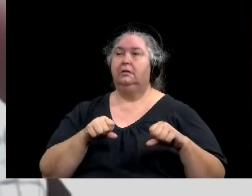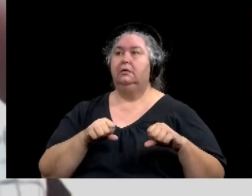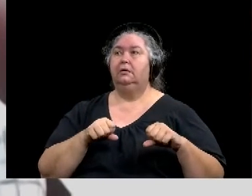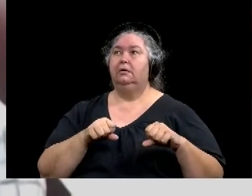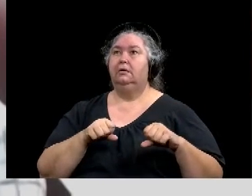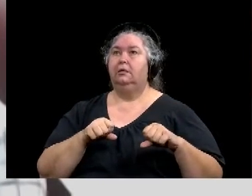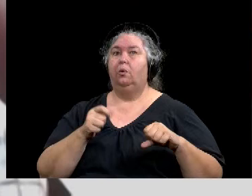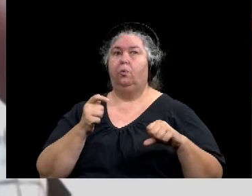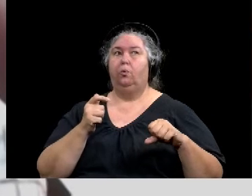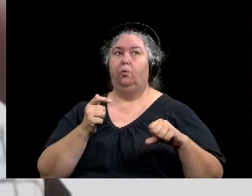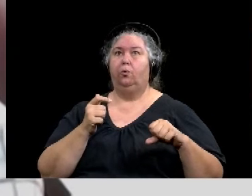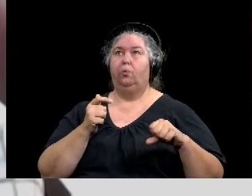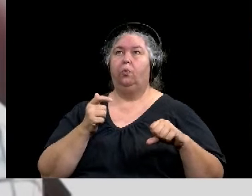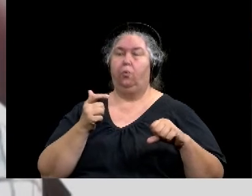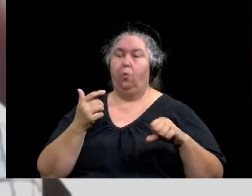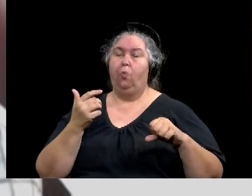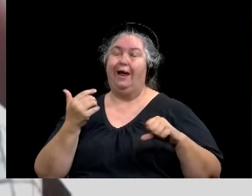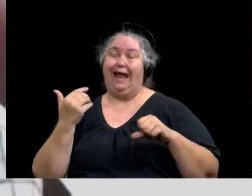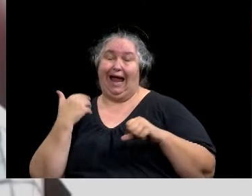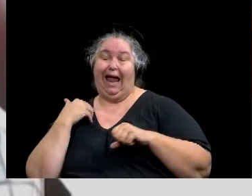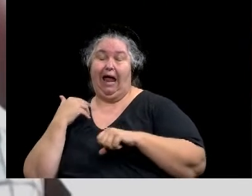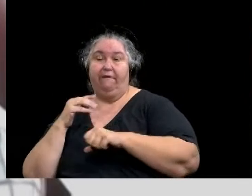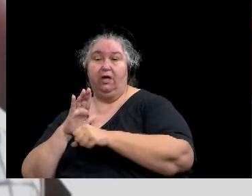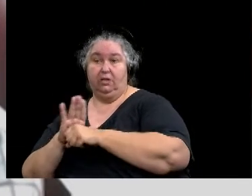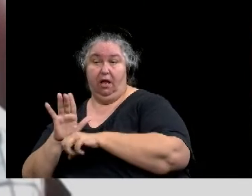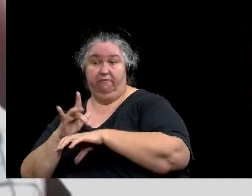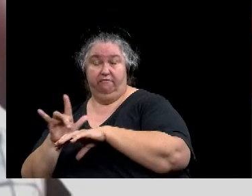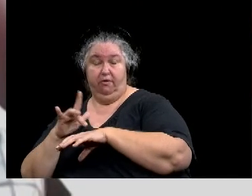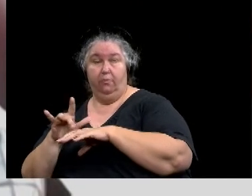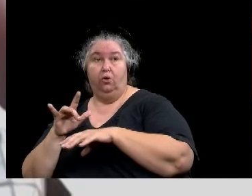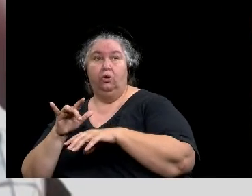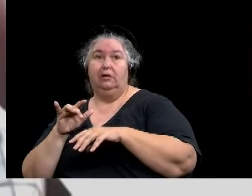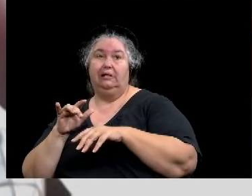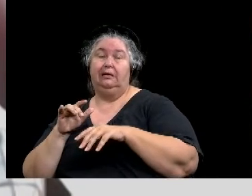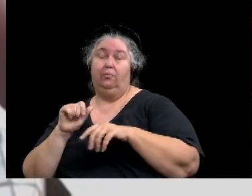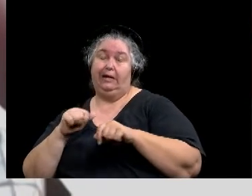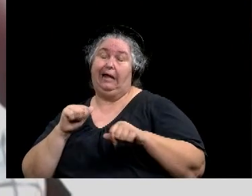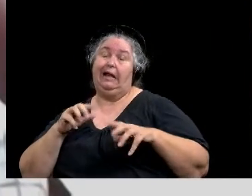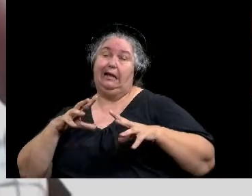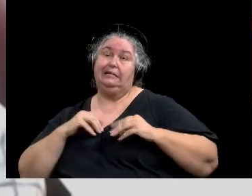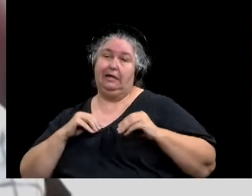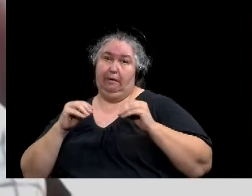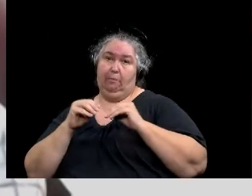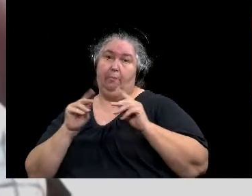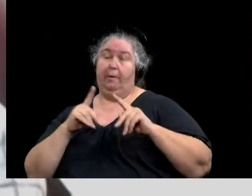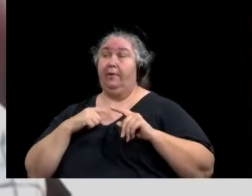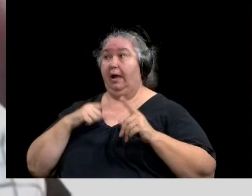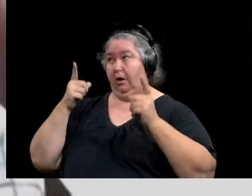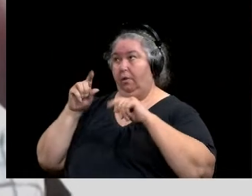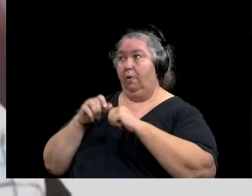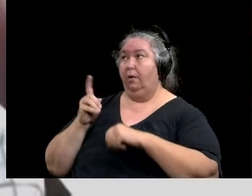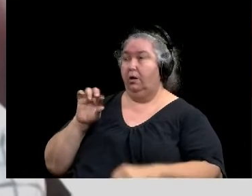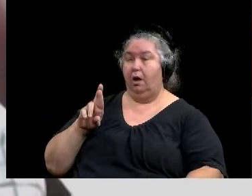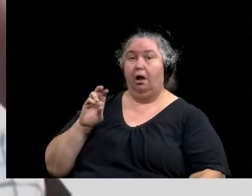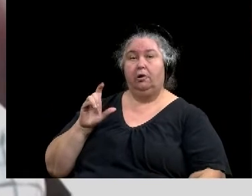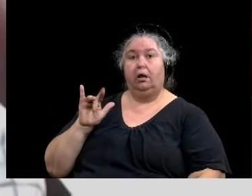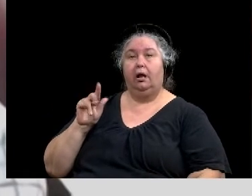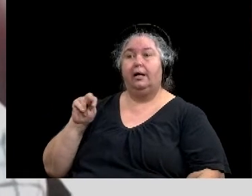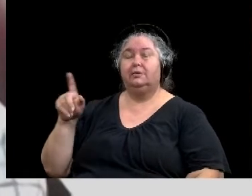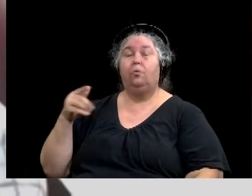pacientes quiero decir que hay capacidad para amar y yo quiero estar